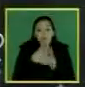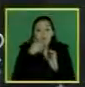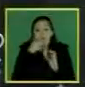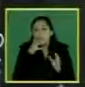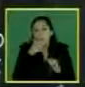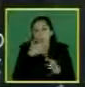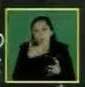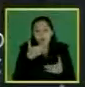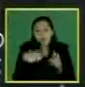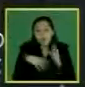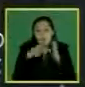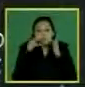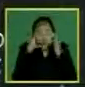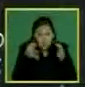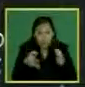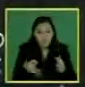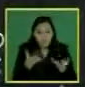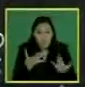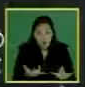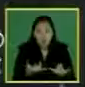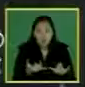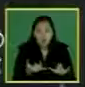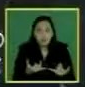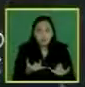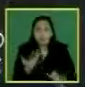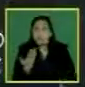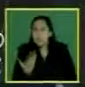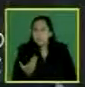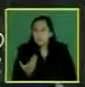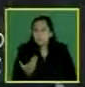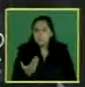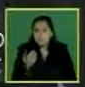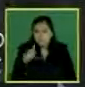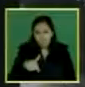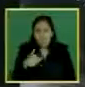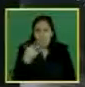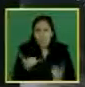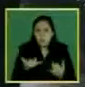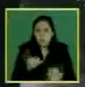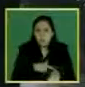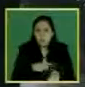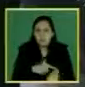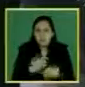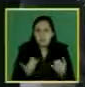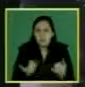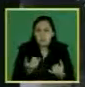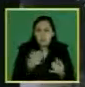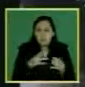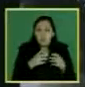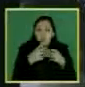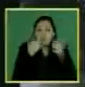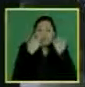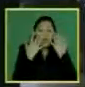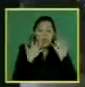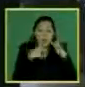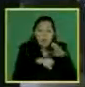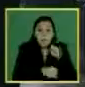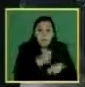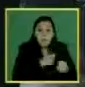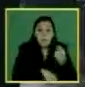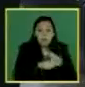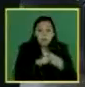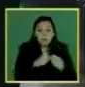que la inseguridad que estamos viviendo hoy, en buena medida, además de la presión del capitalismo que hoy vivimos todavía en